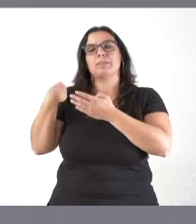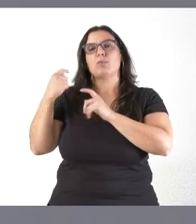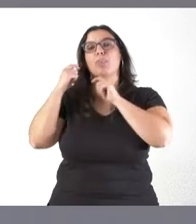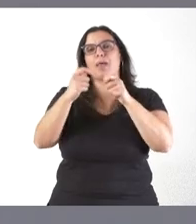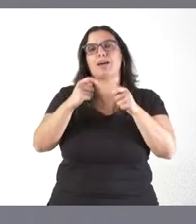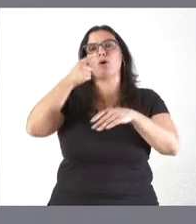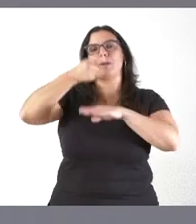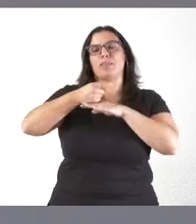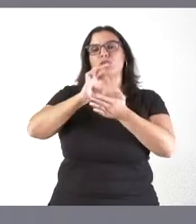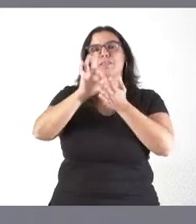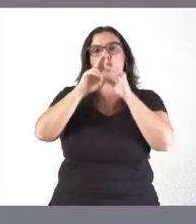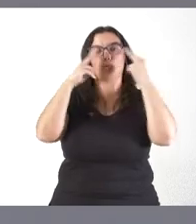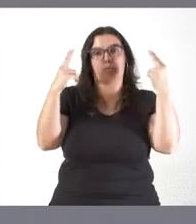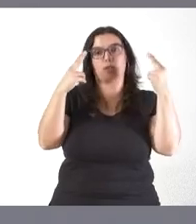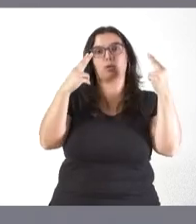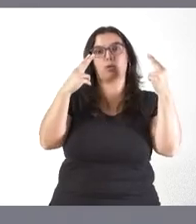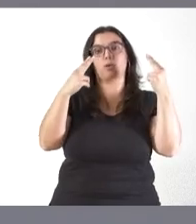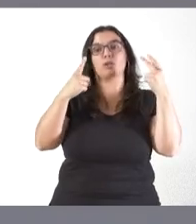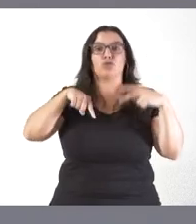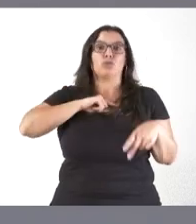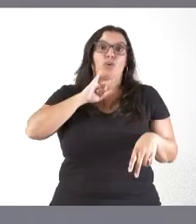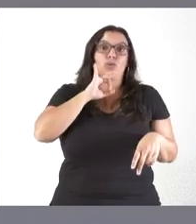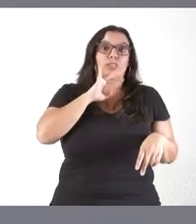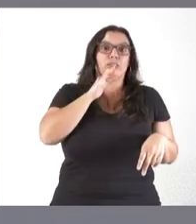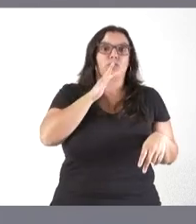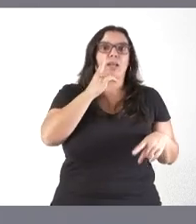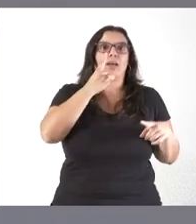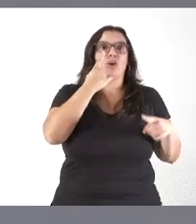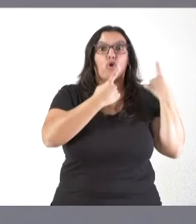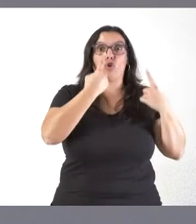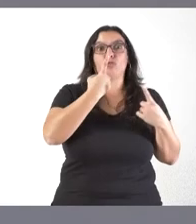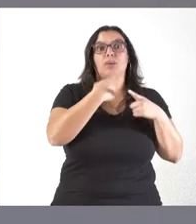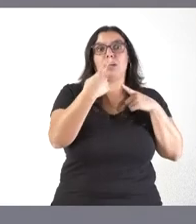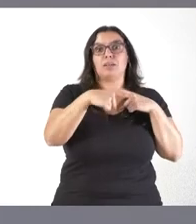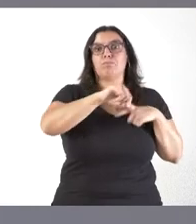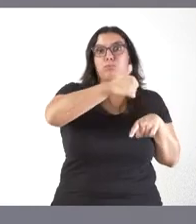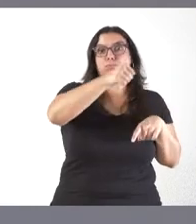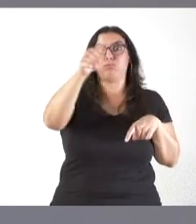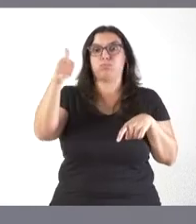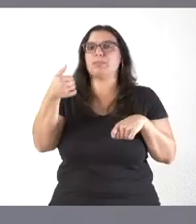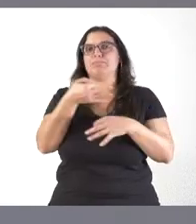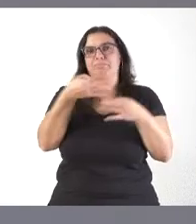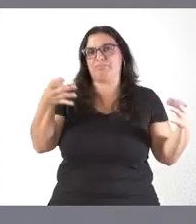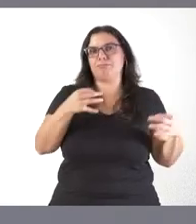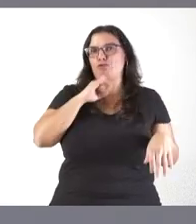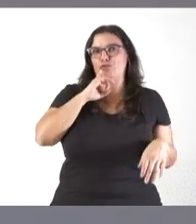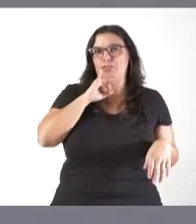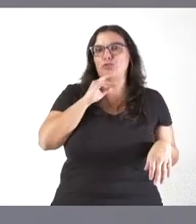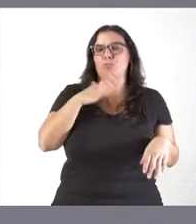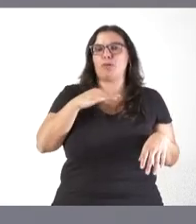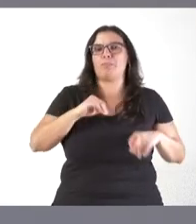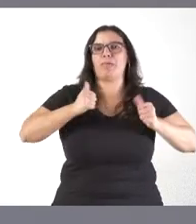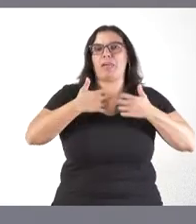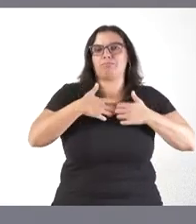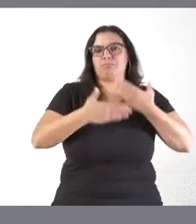nos congratula en la parte que se nos ha aceptado por parte del gobierno eso también nos habilita lógicamente a poner en marchas en